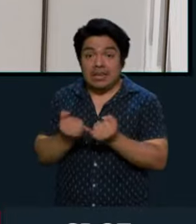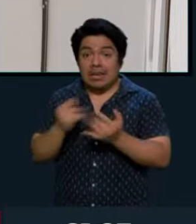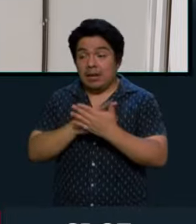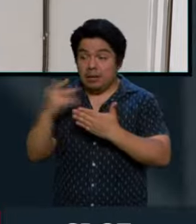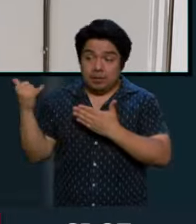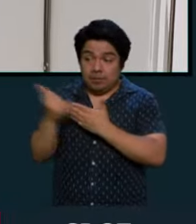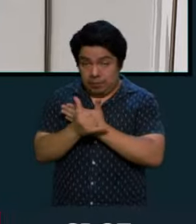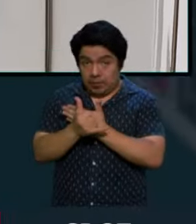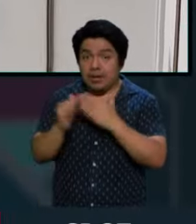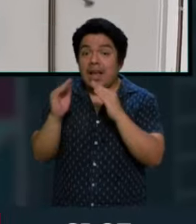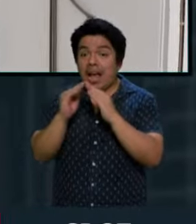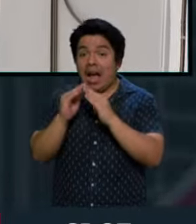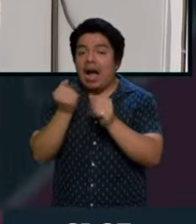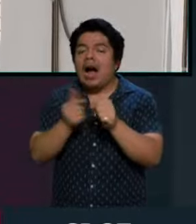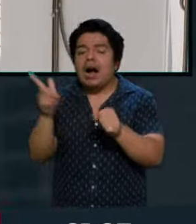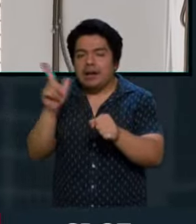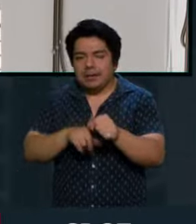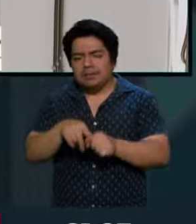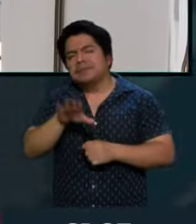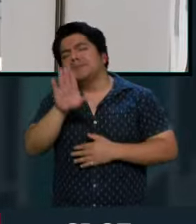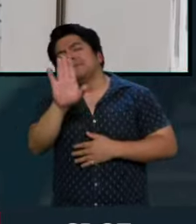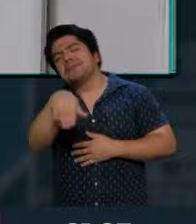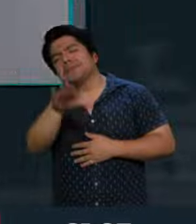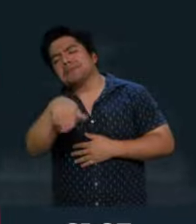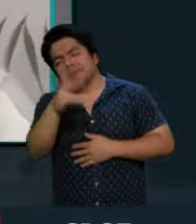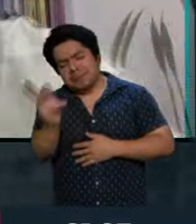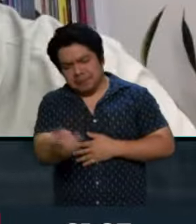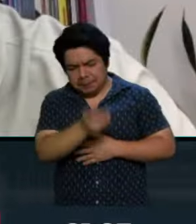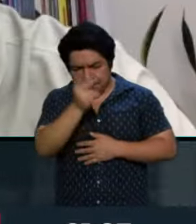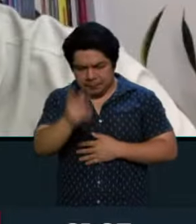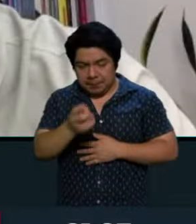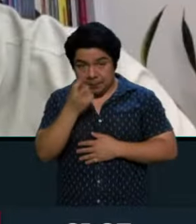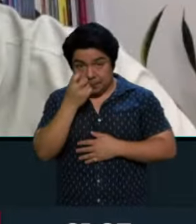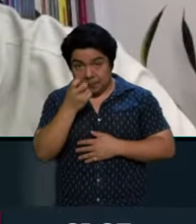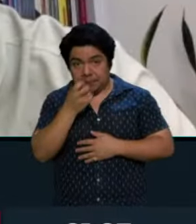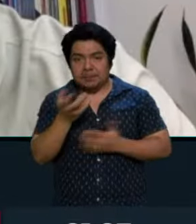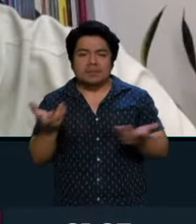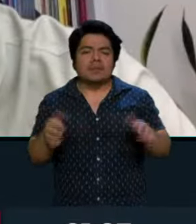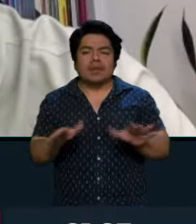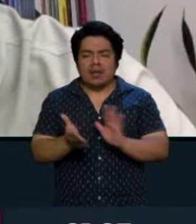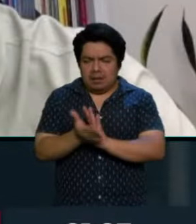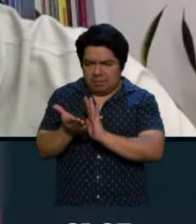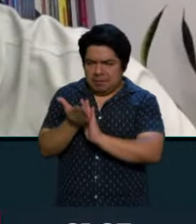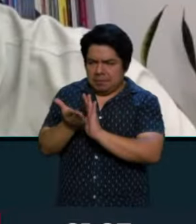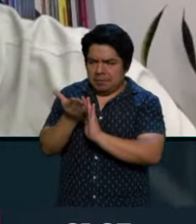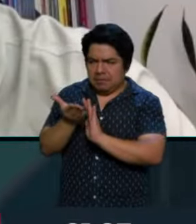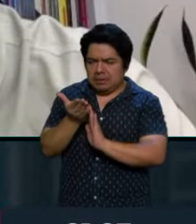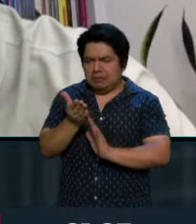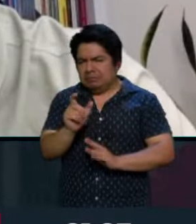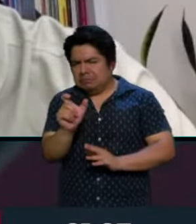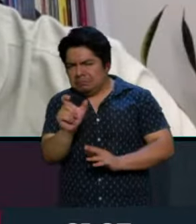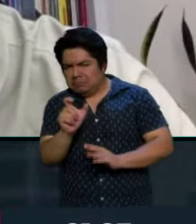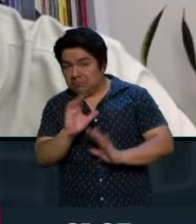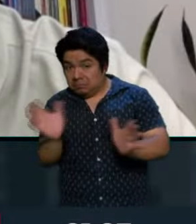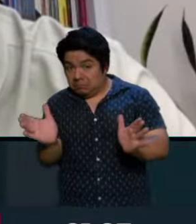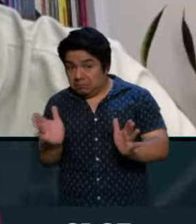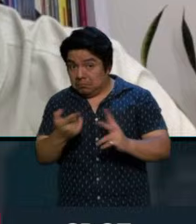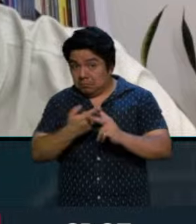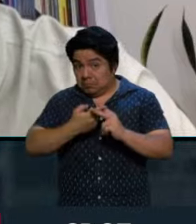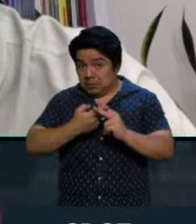vivienda social. También se ha planteado que este desarrollo tendrá que construirse. ¿Tienen más o menos planeado para cuándo podría